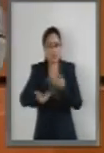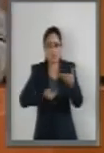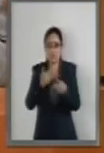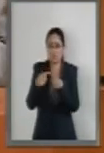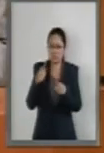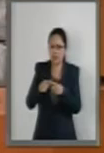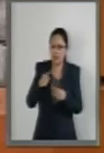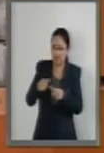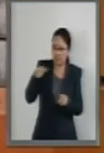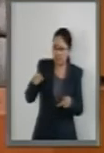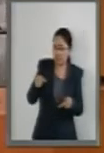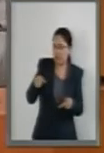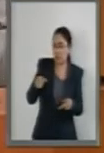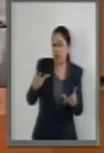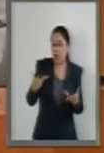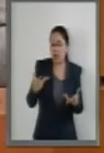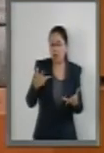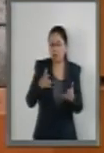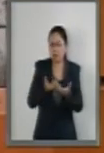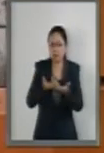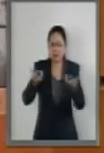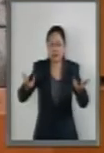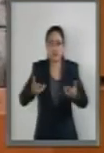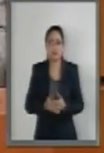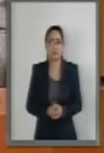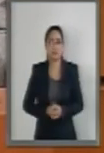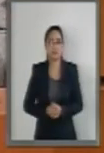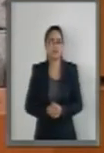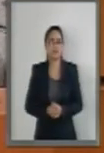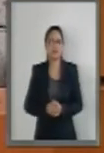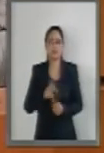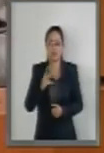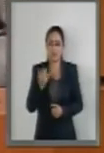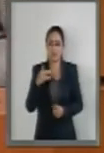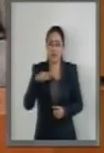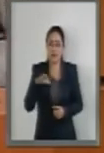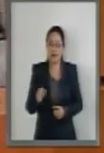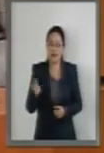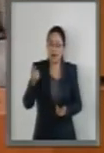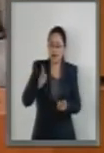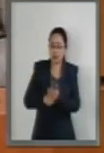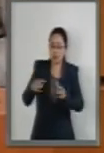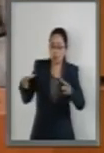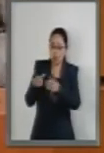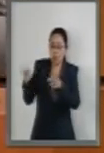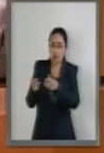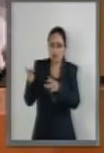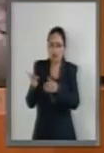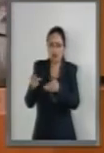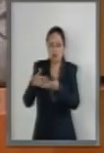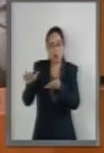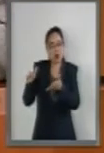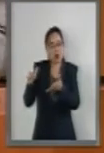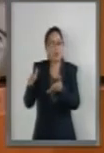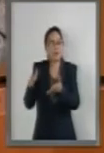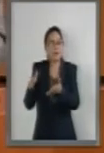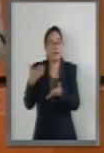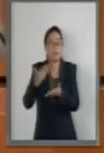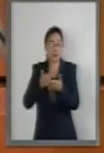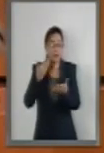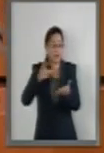nivel peatonal, expulsando a las pymes de nuestros barrios. ¿Qué proponemos en esta